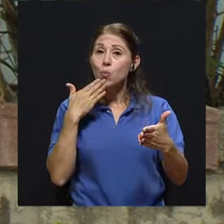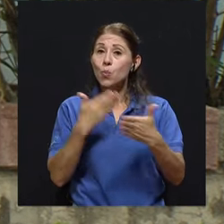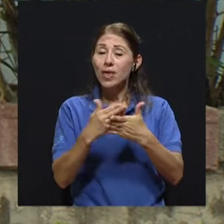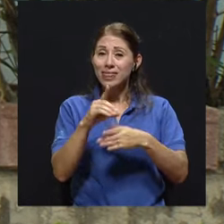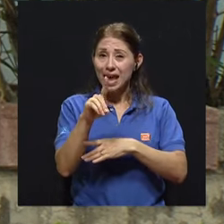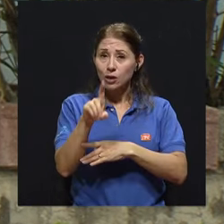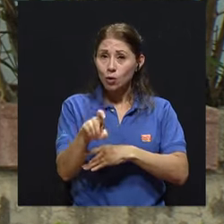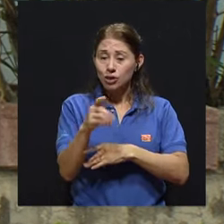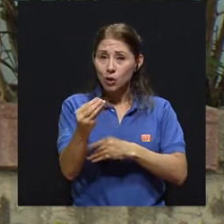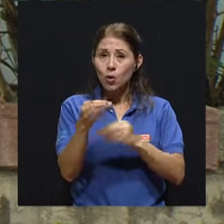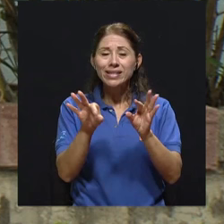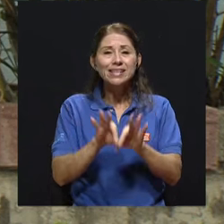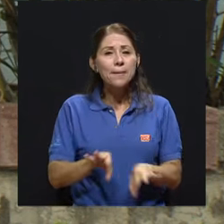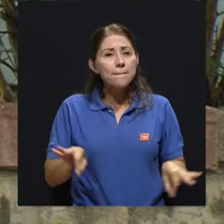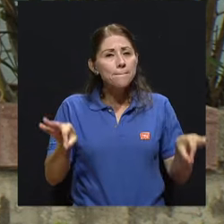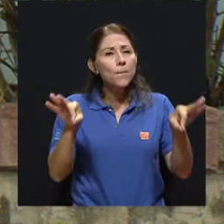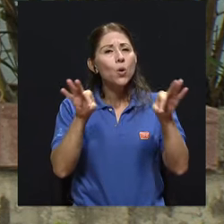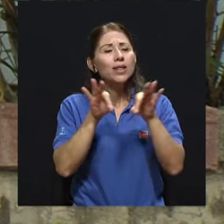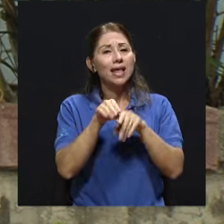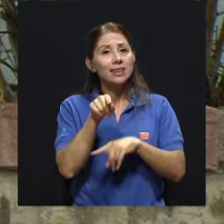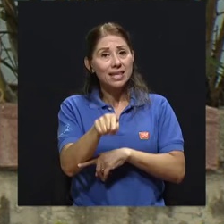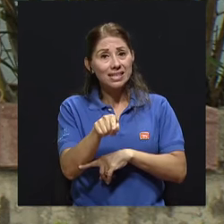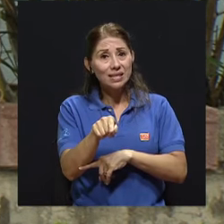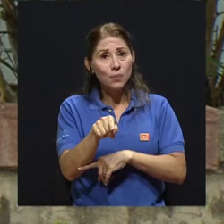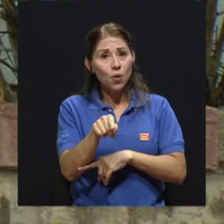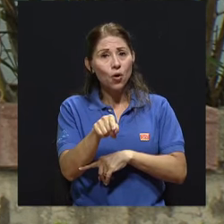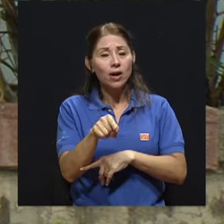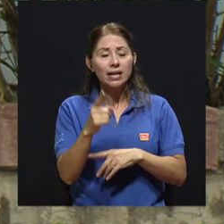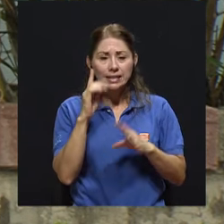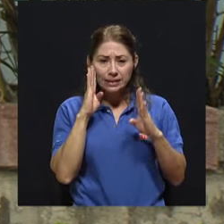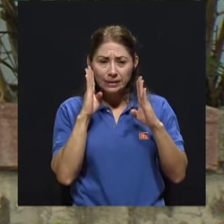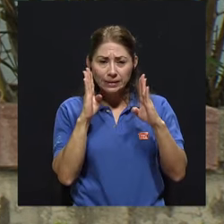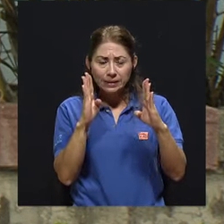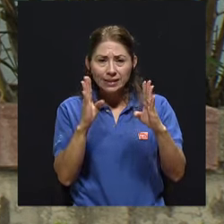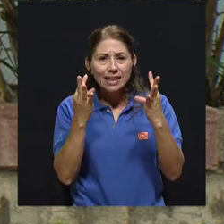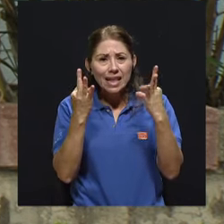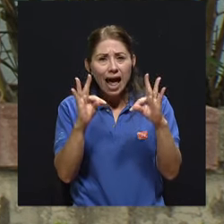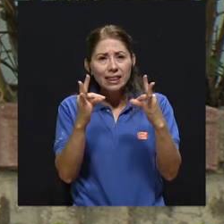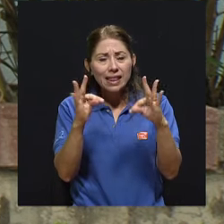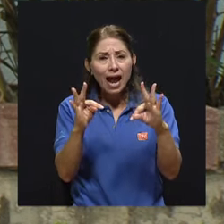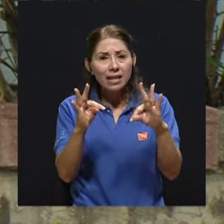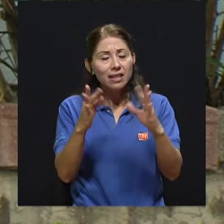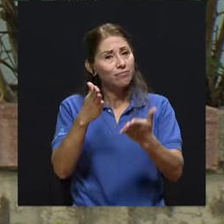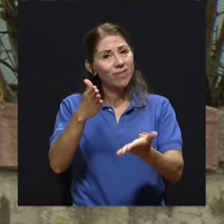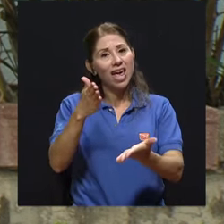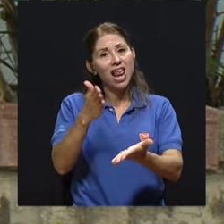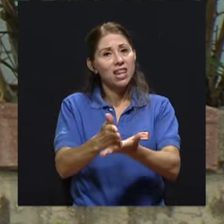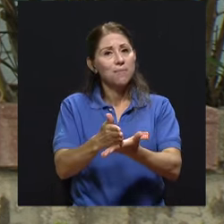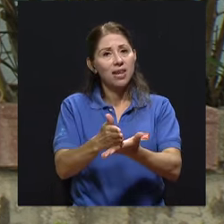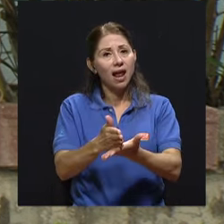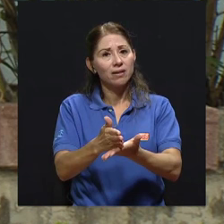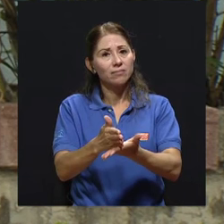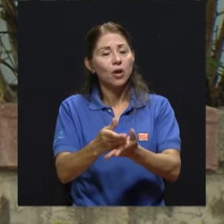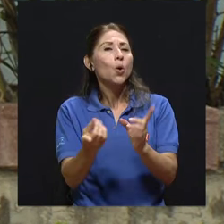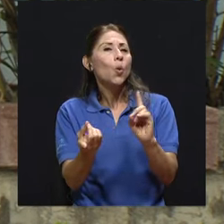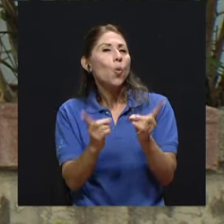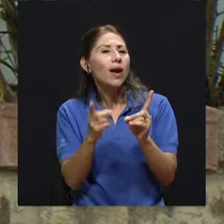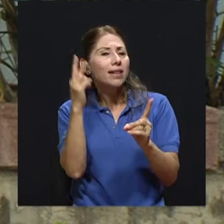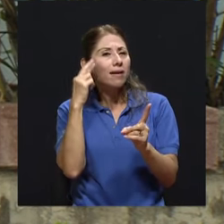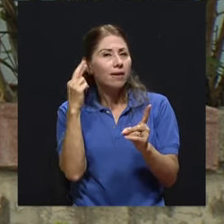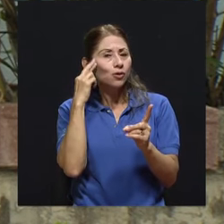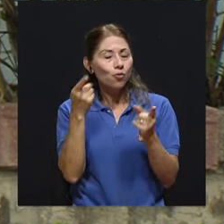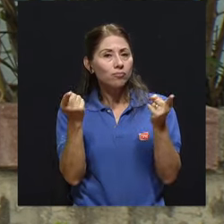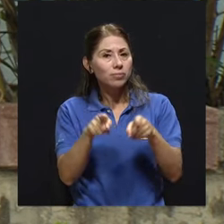es importantísimo tratar en lo posible, hasta donde uno pueda, de eliminar la sustancia a la cual uno está siendo agredido.